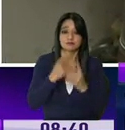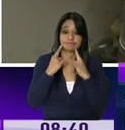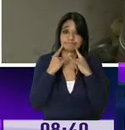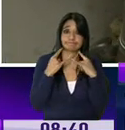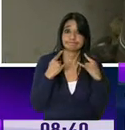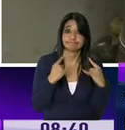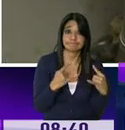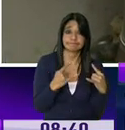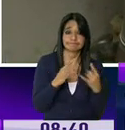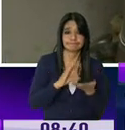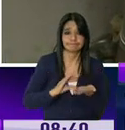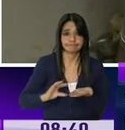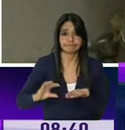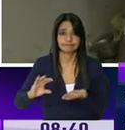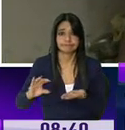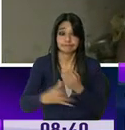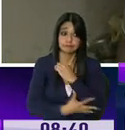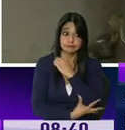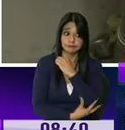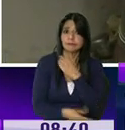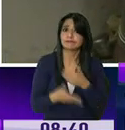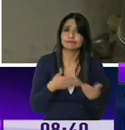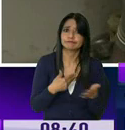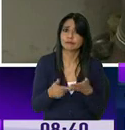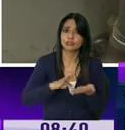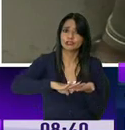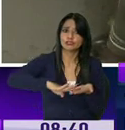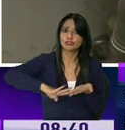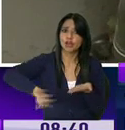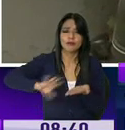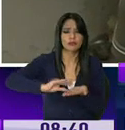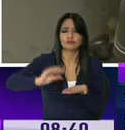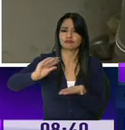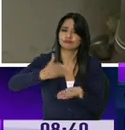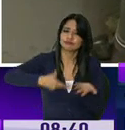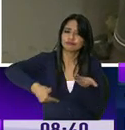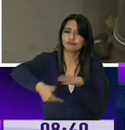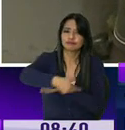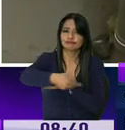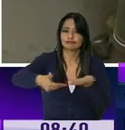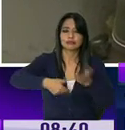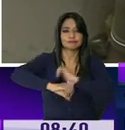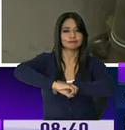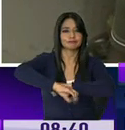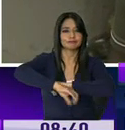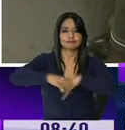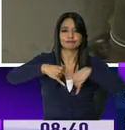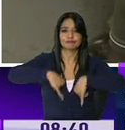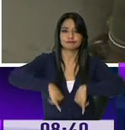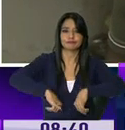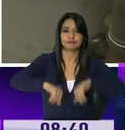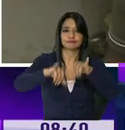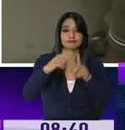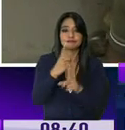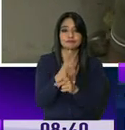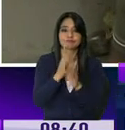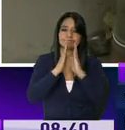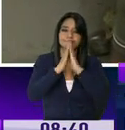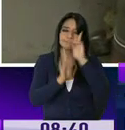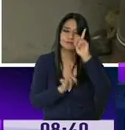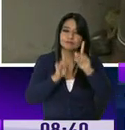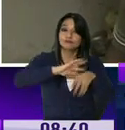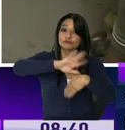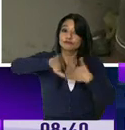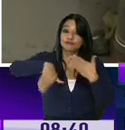y también cuando estamos en pobreza, en lo alto y en lo bajo. Así que esta campaña continúa. Así es, así que seguimos haciendo el llamado a todos ustedes,